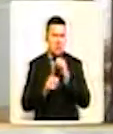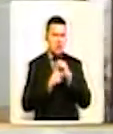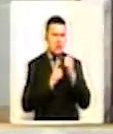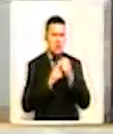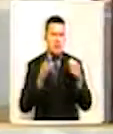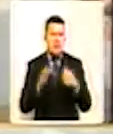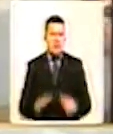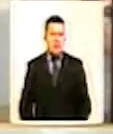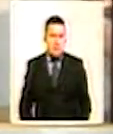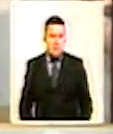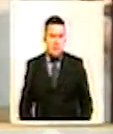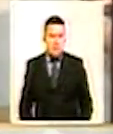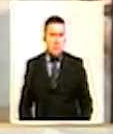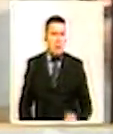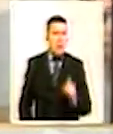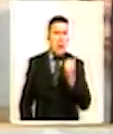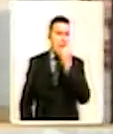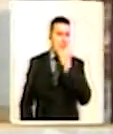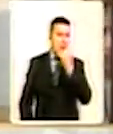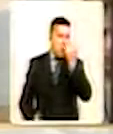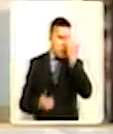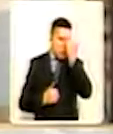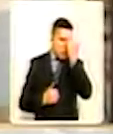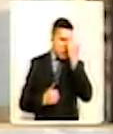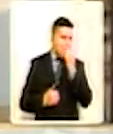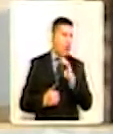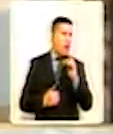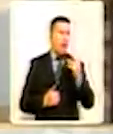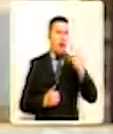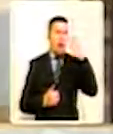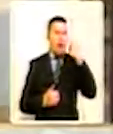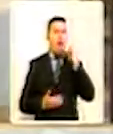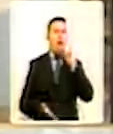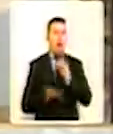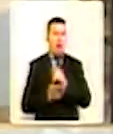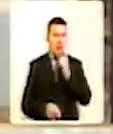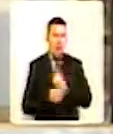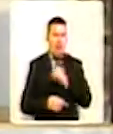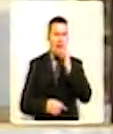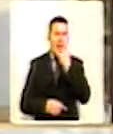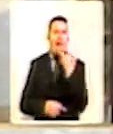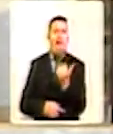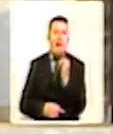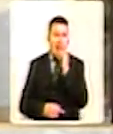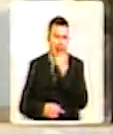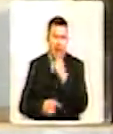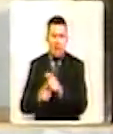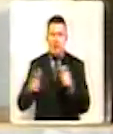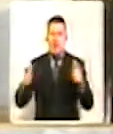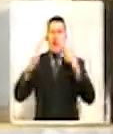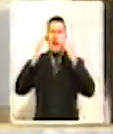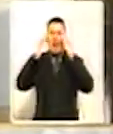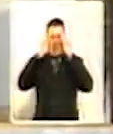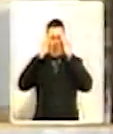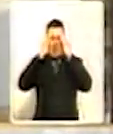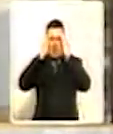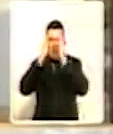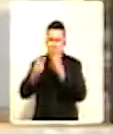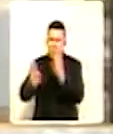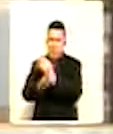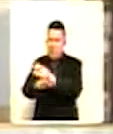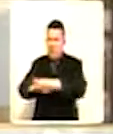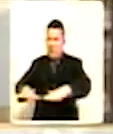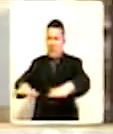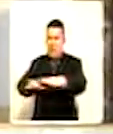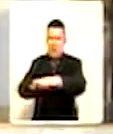sectores sociales, porque por esas malas coincidencias de la historia, allí está precisamente la mayor cantidad de